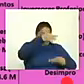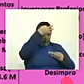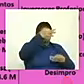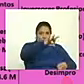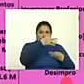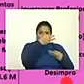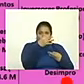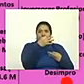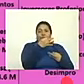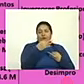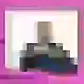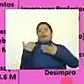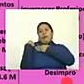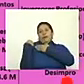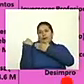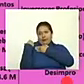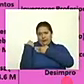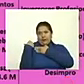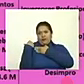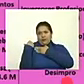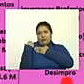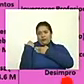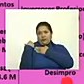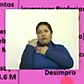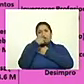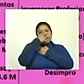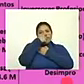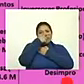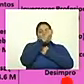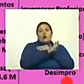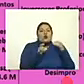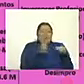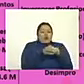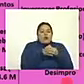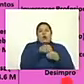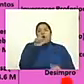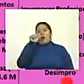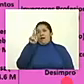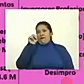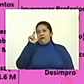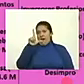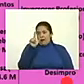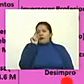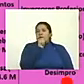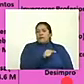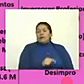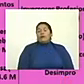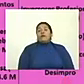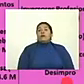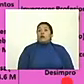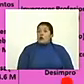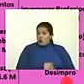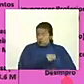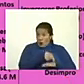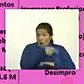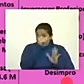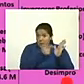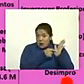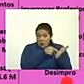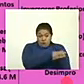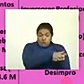controller del consorcio, del Grupo Aval, pero no son todos los contratos. Es